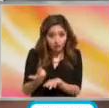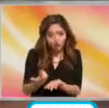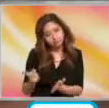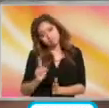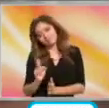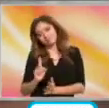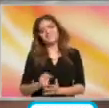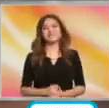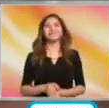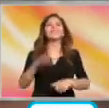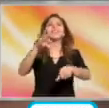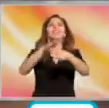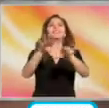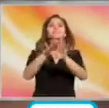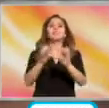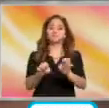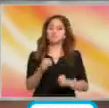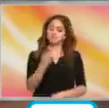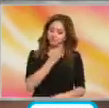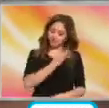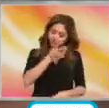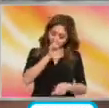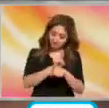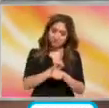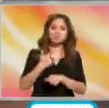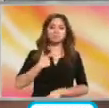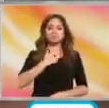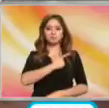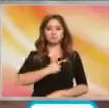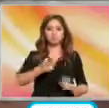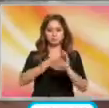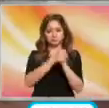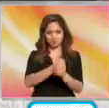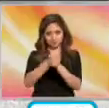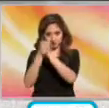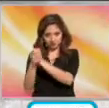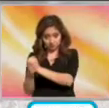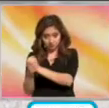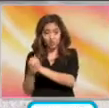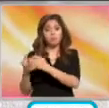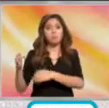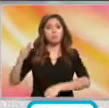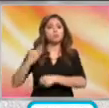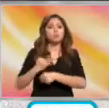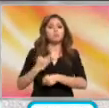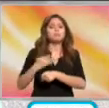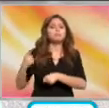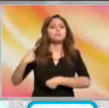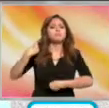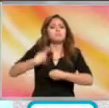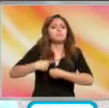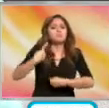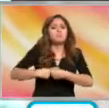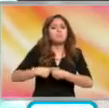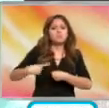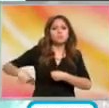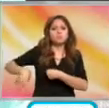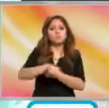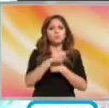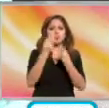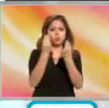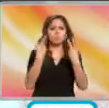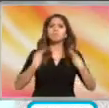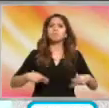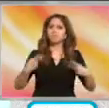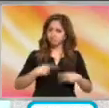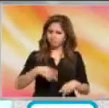Bienvenido, Doctor, ¿cómo estás? Buenos días. Muy buenos días, gusto en saludar. Pues sí hay un padecimiento Ya que, platicar. bueno, pues mucha gente lo puede presentar,